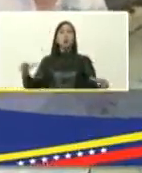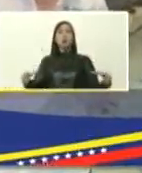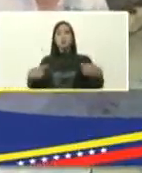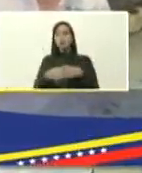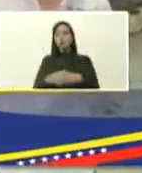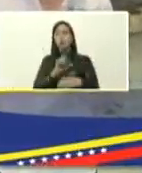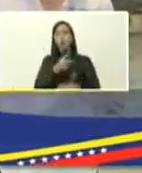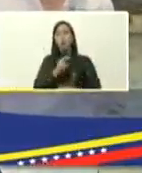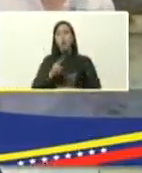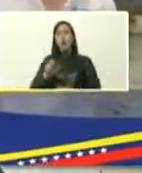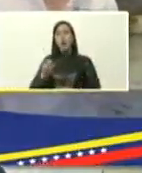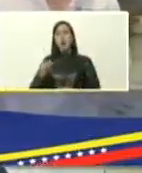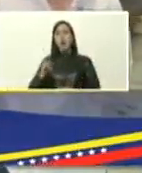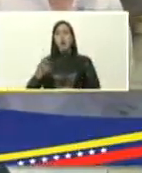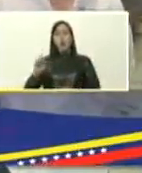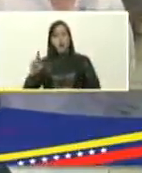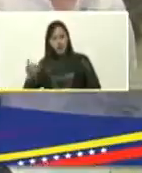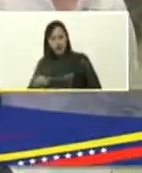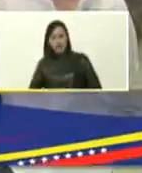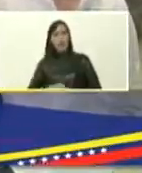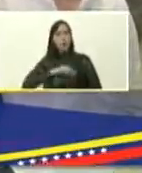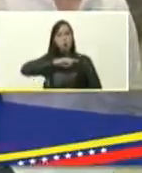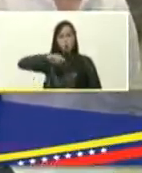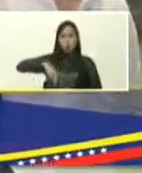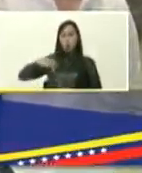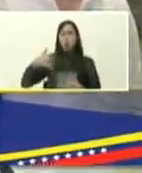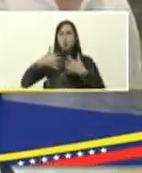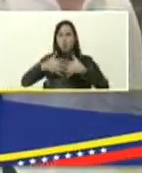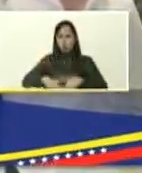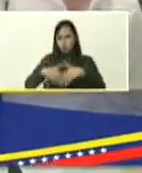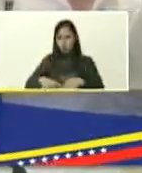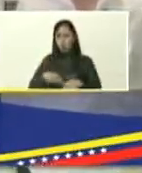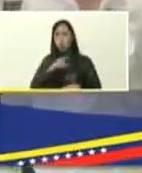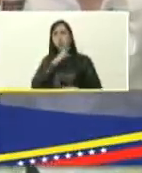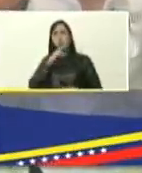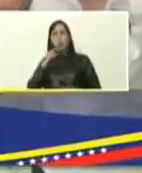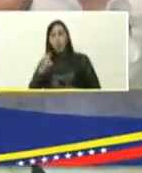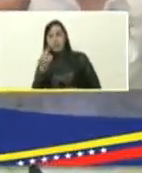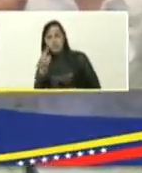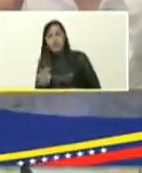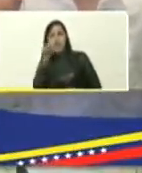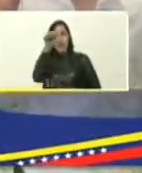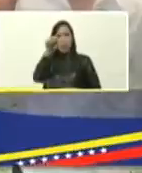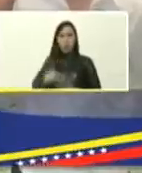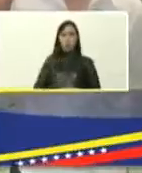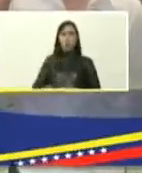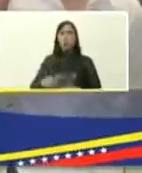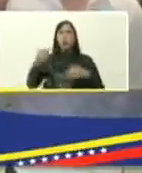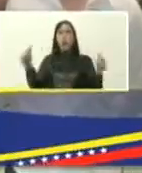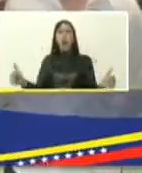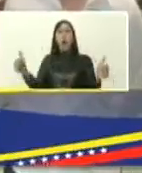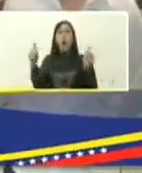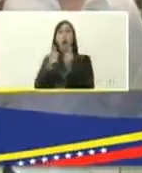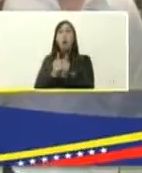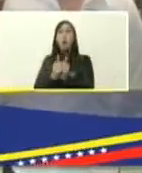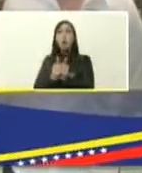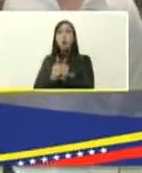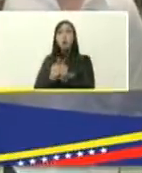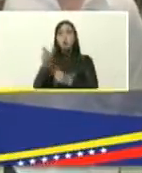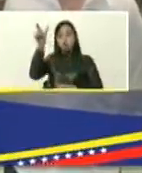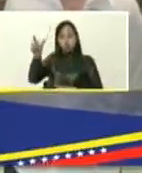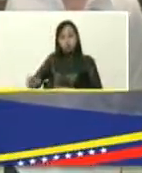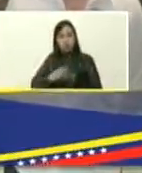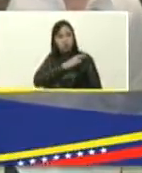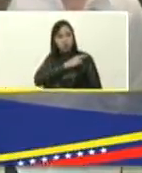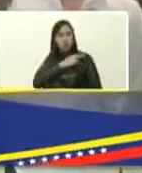encontramos en la planta Perla del Sur, ubicada en el municipio de Tubores, acompañado de la gerente